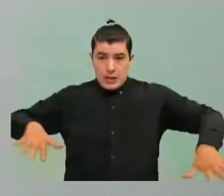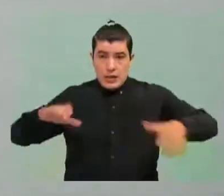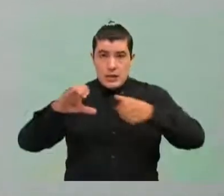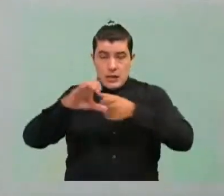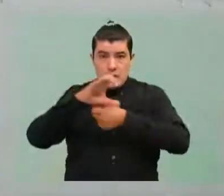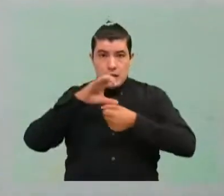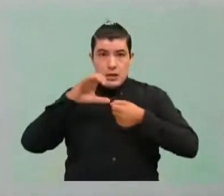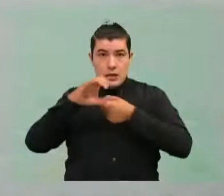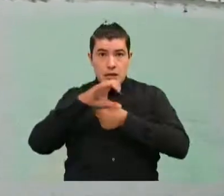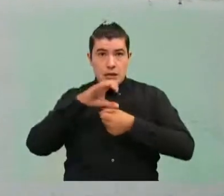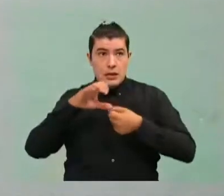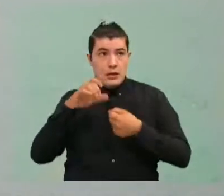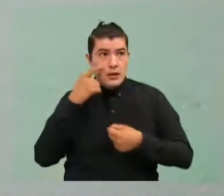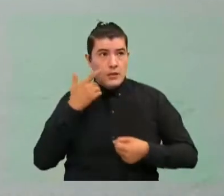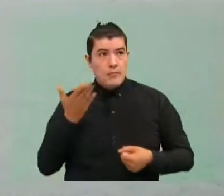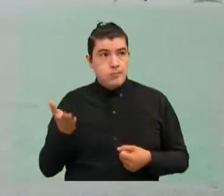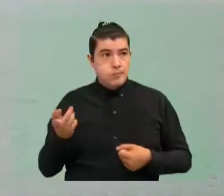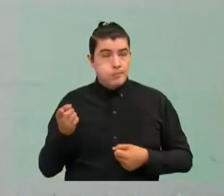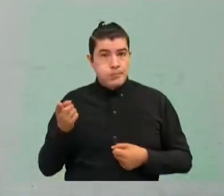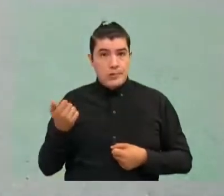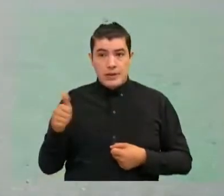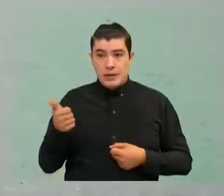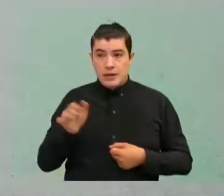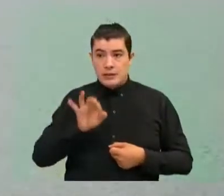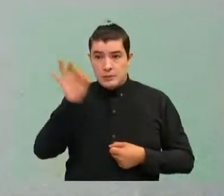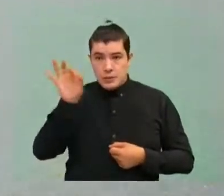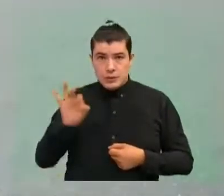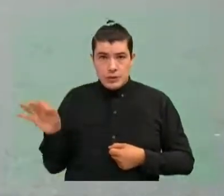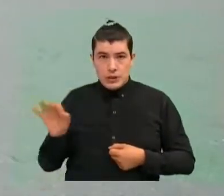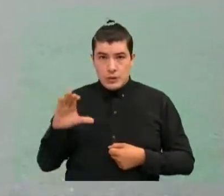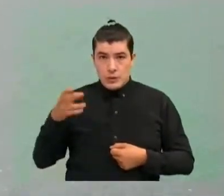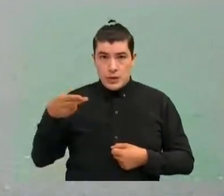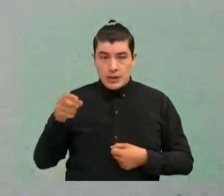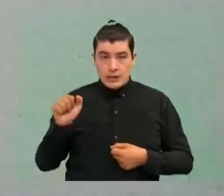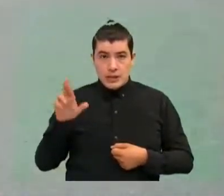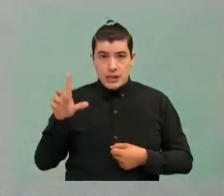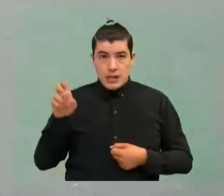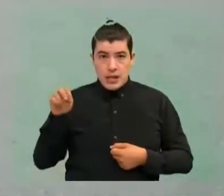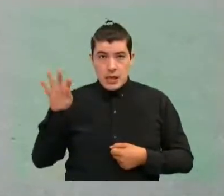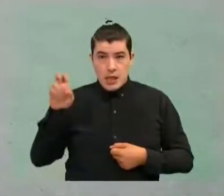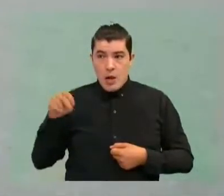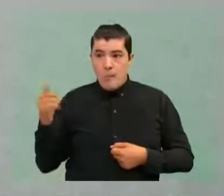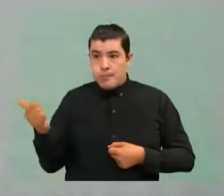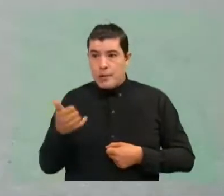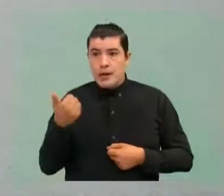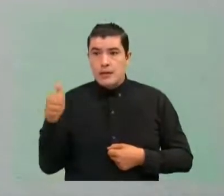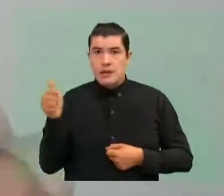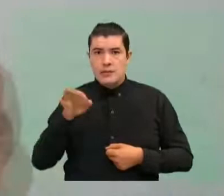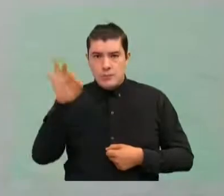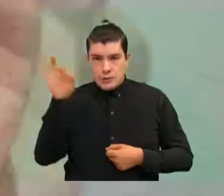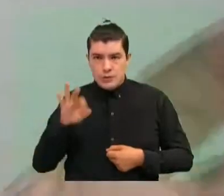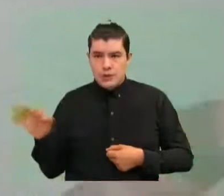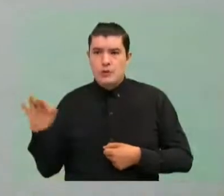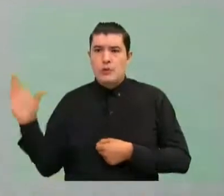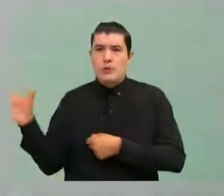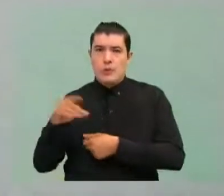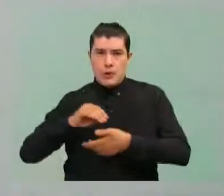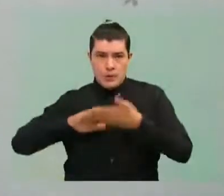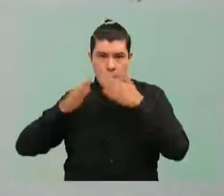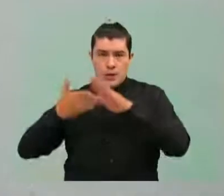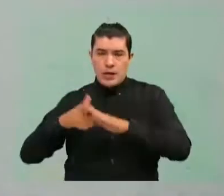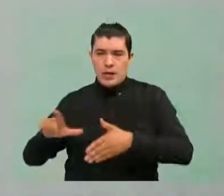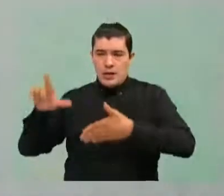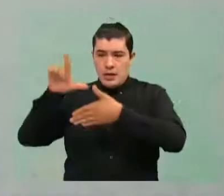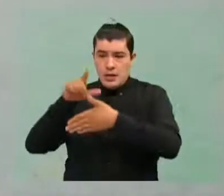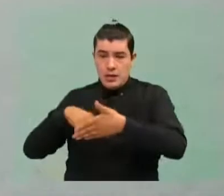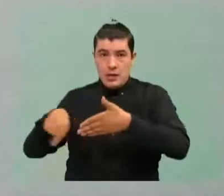ciudad portuaria. Aquí el 10% en Charleston, el 10% de la comunidad es latinoamericana, y los colombianos pues